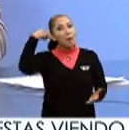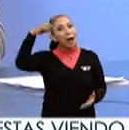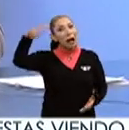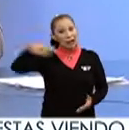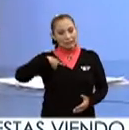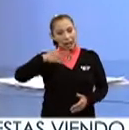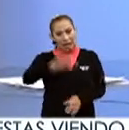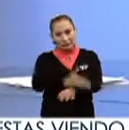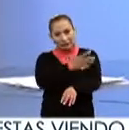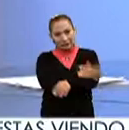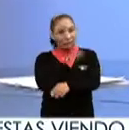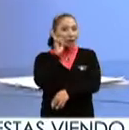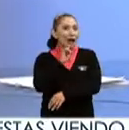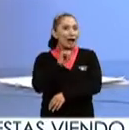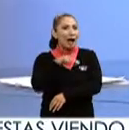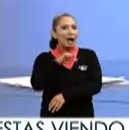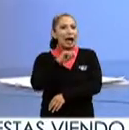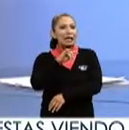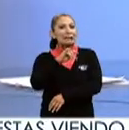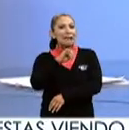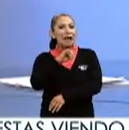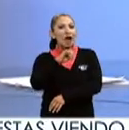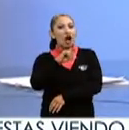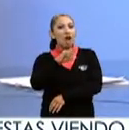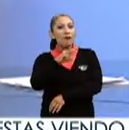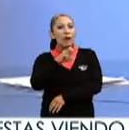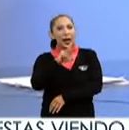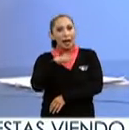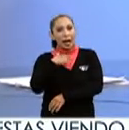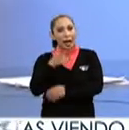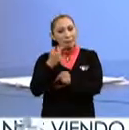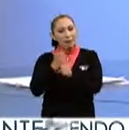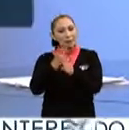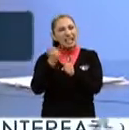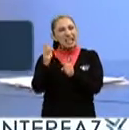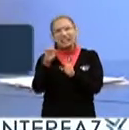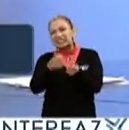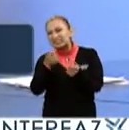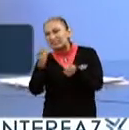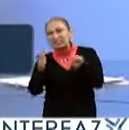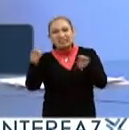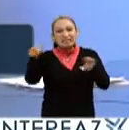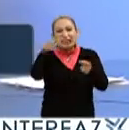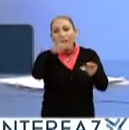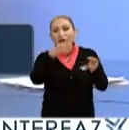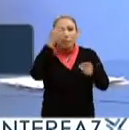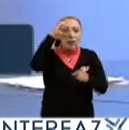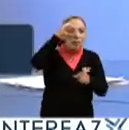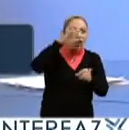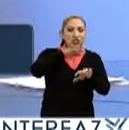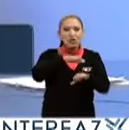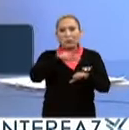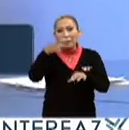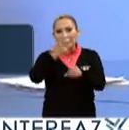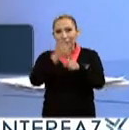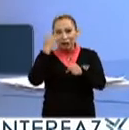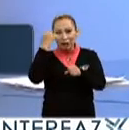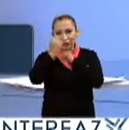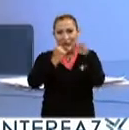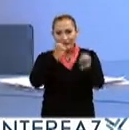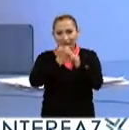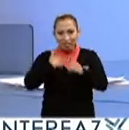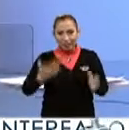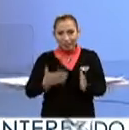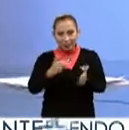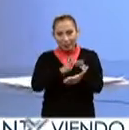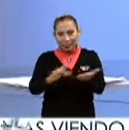Oaxaca, ya se encuentra nuestra compañera Ana Cristina Olvera, quien nos tiene pues un primer acercamiento, unos primeros comentarios sobre este primer Congreso Internacional